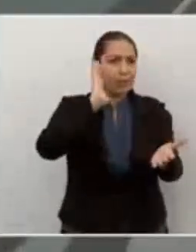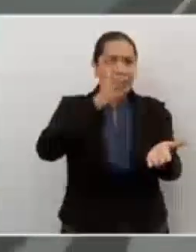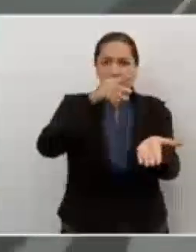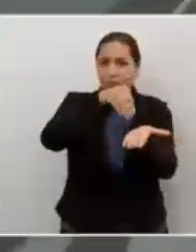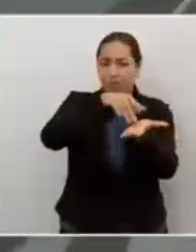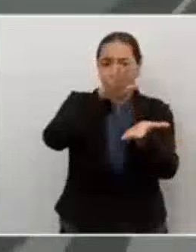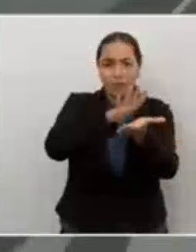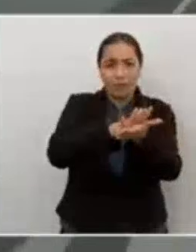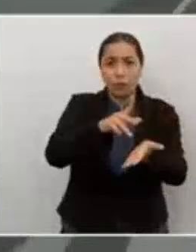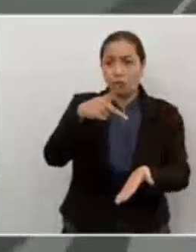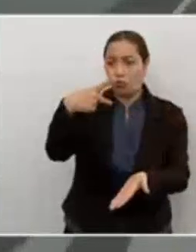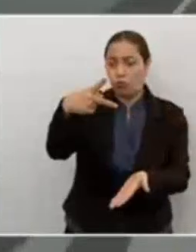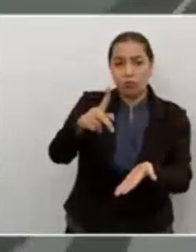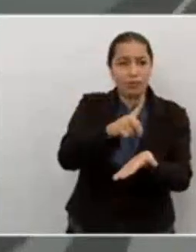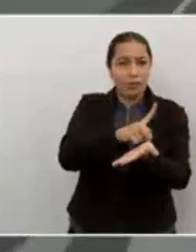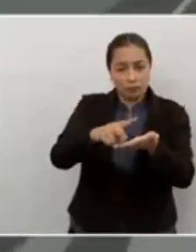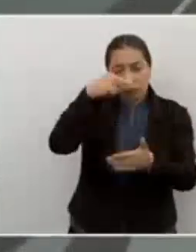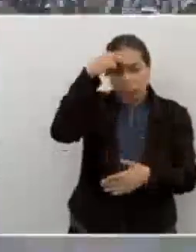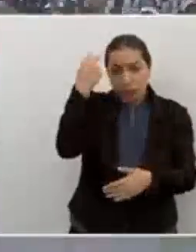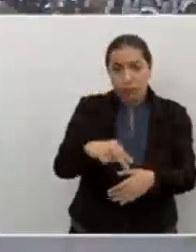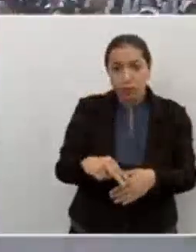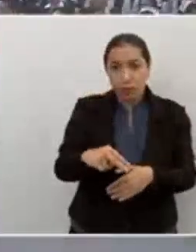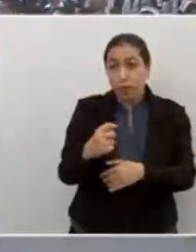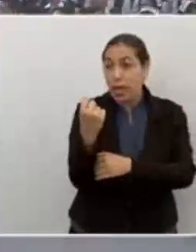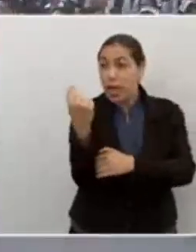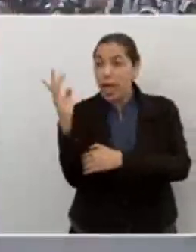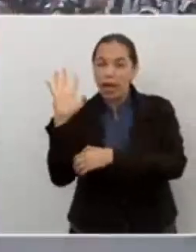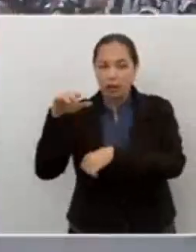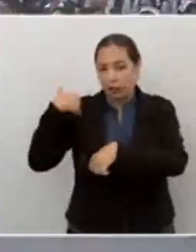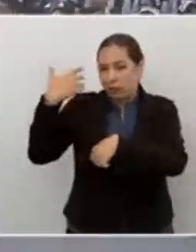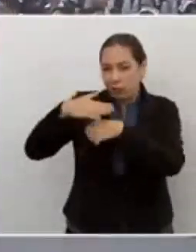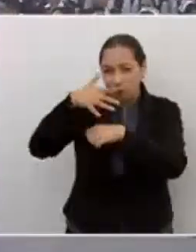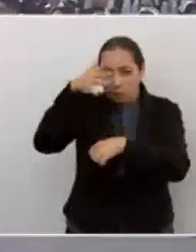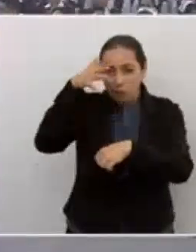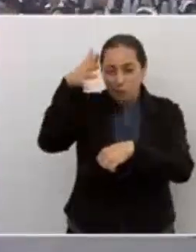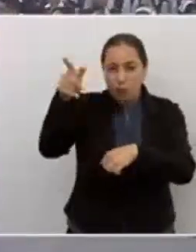México, ya ningún presidente se los puede quitar al pueblo.